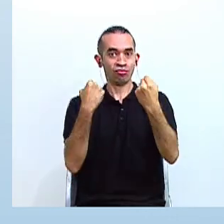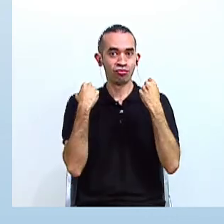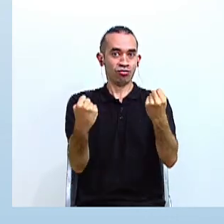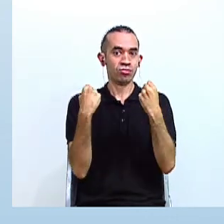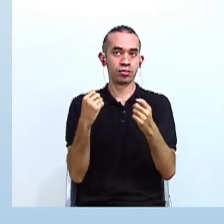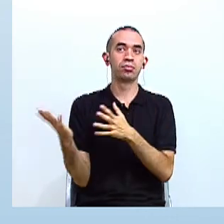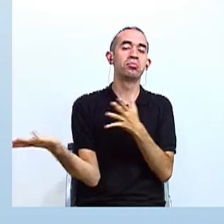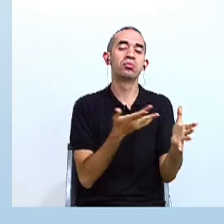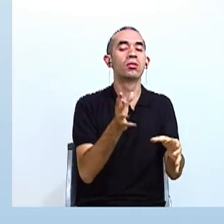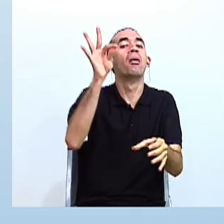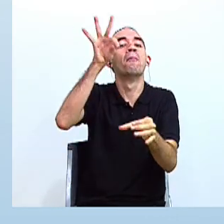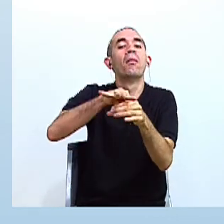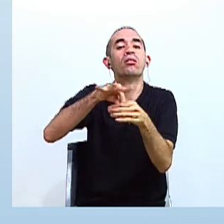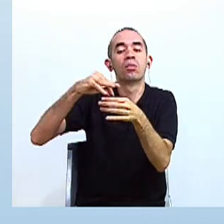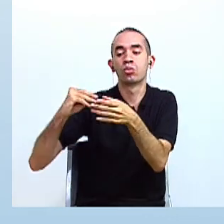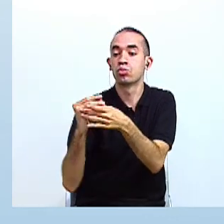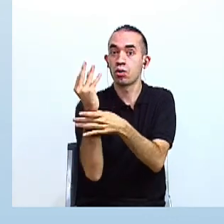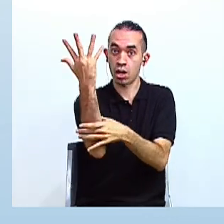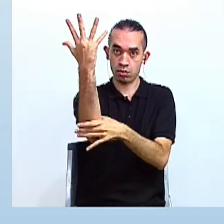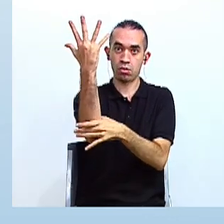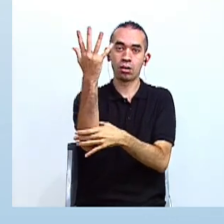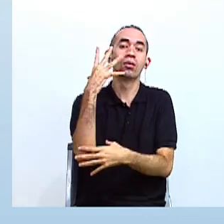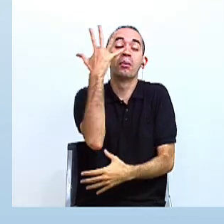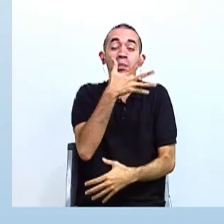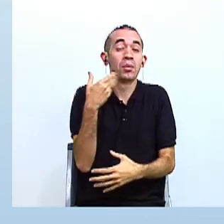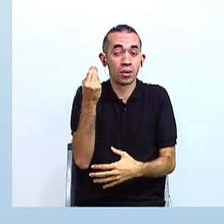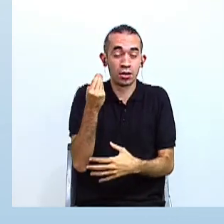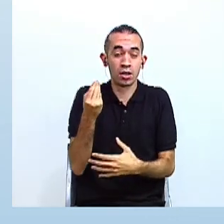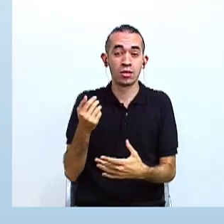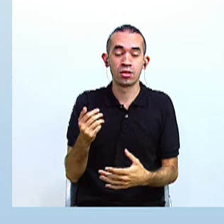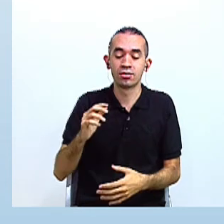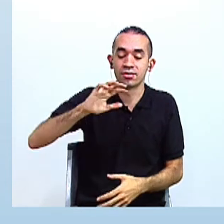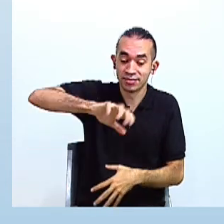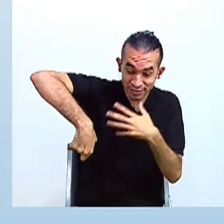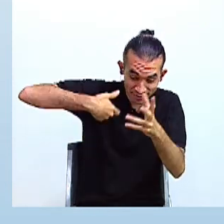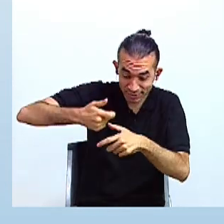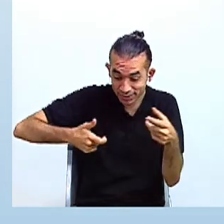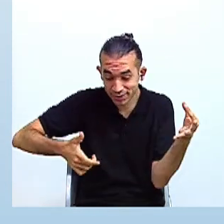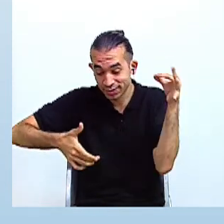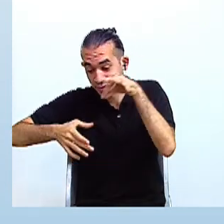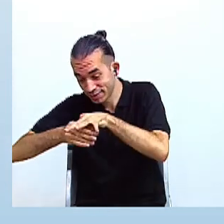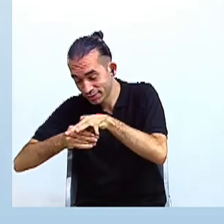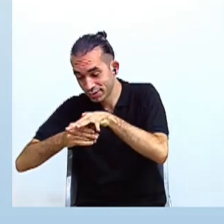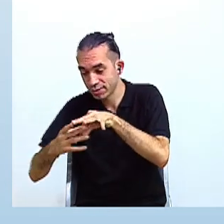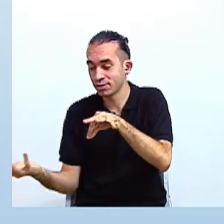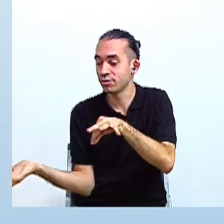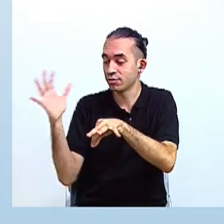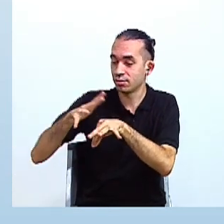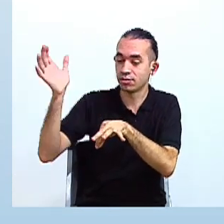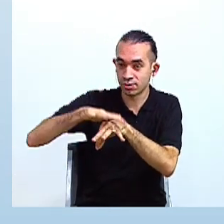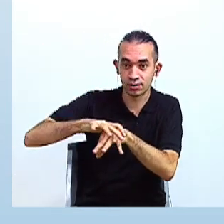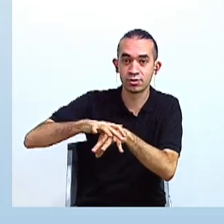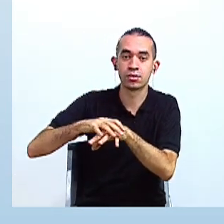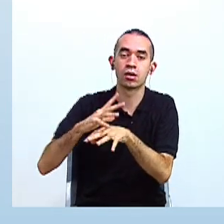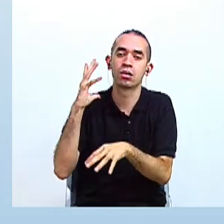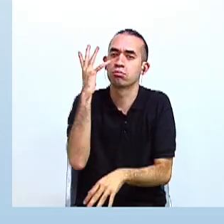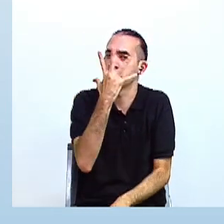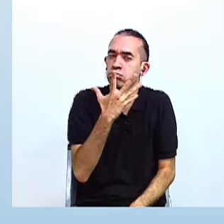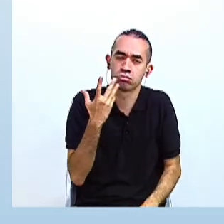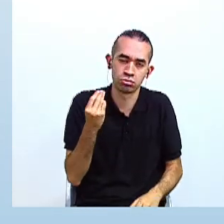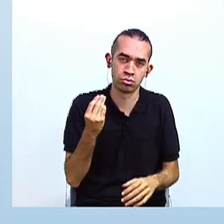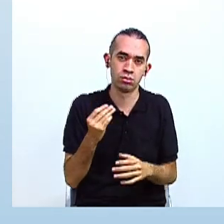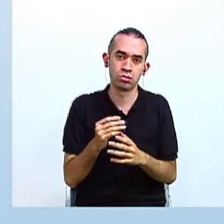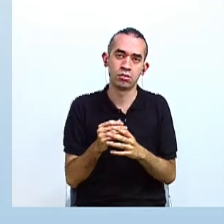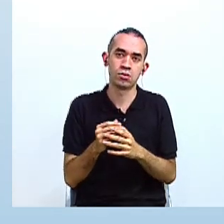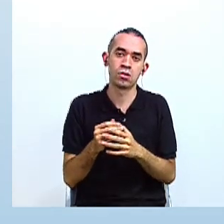Plantemos un árbol. Qué bonito se pasa en ese momento de plantar un árbol. Es una estrategia extraordinaria. Si lo pudiéramos hacer con